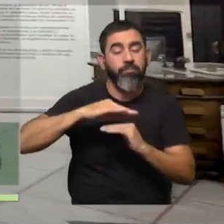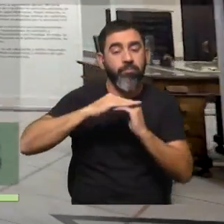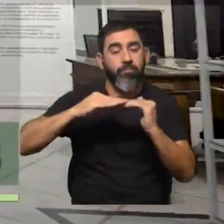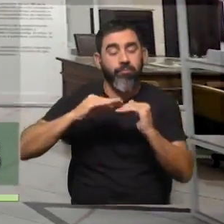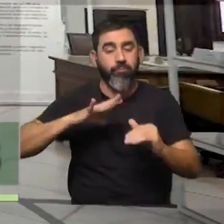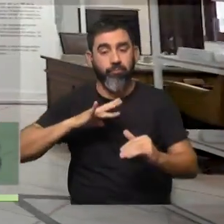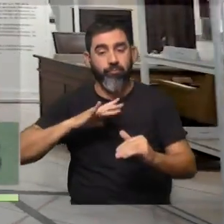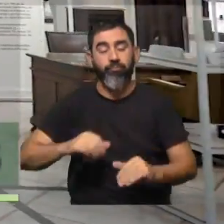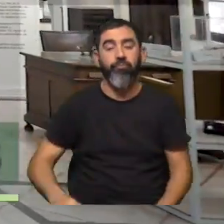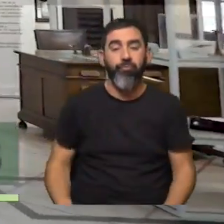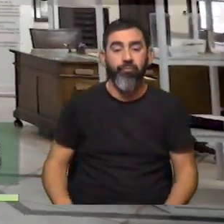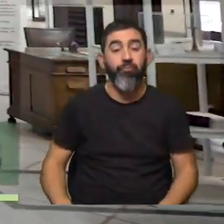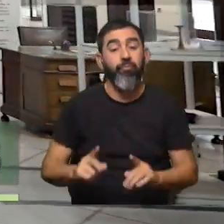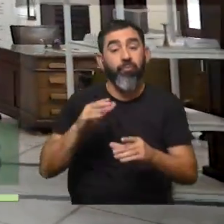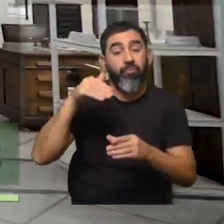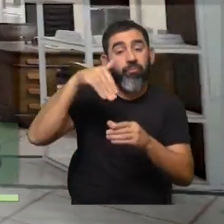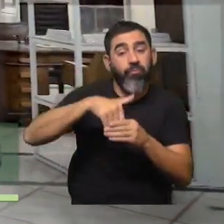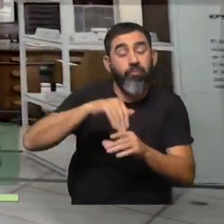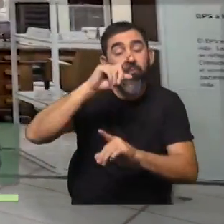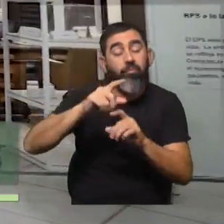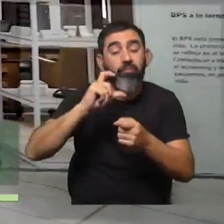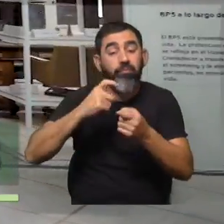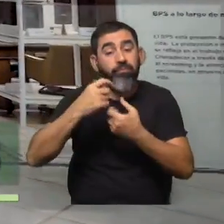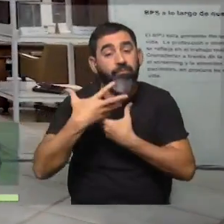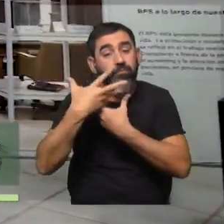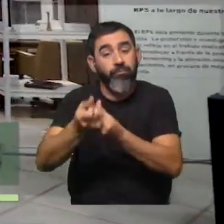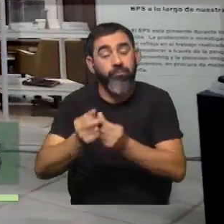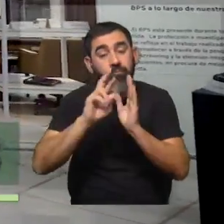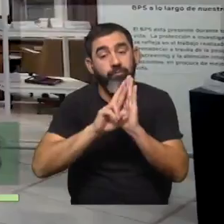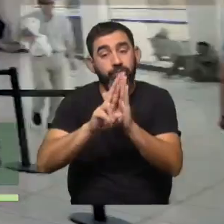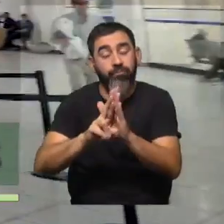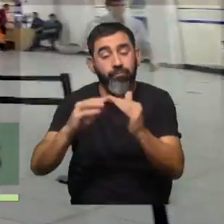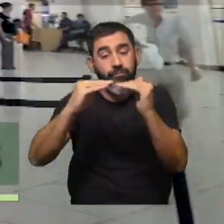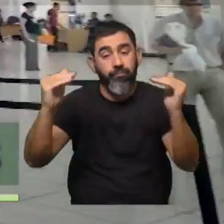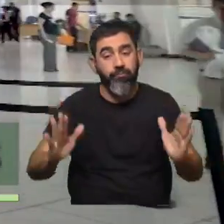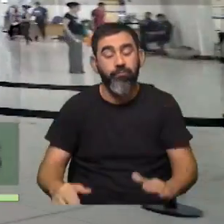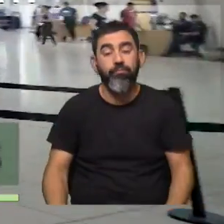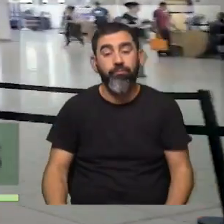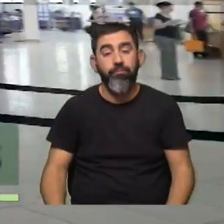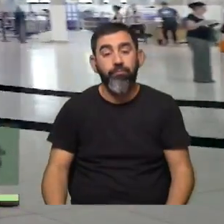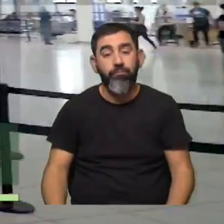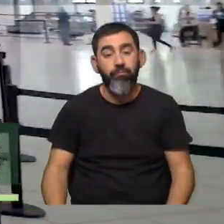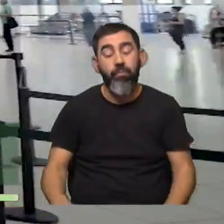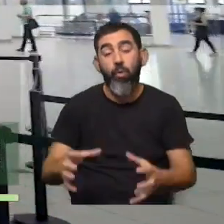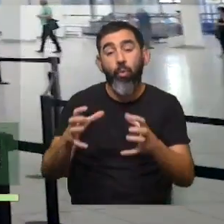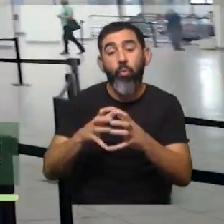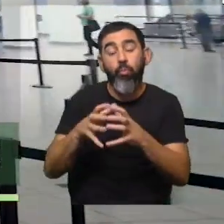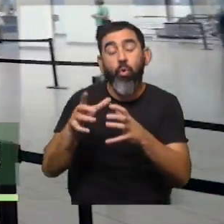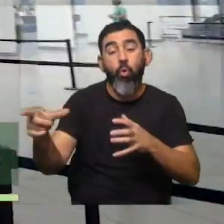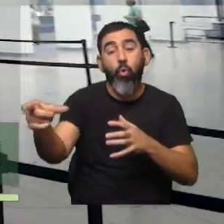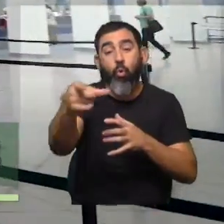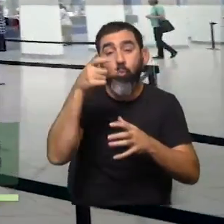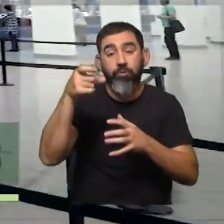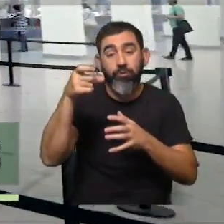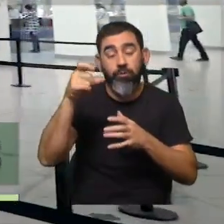el retiro esto es acompañado por algunos sindicatos con representación en la mesa la corriente que responde al partido comunista